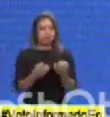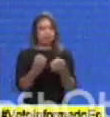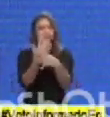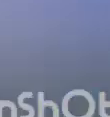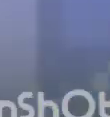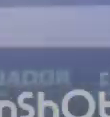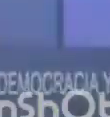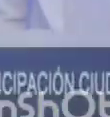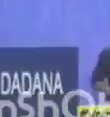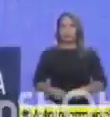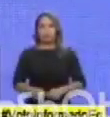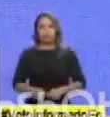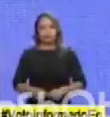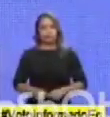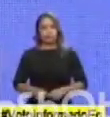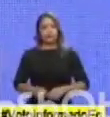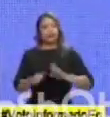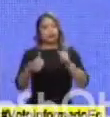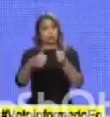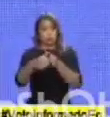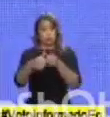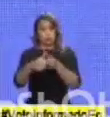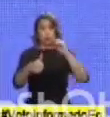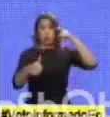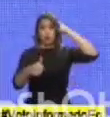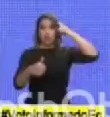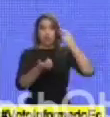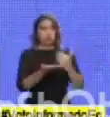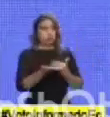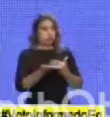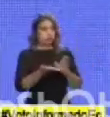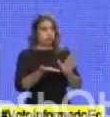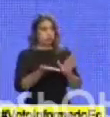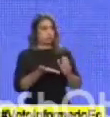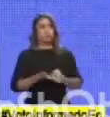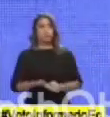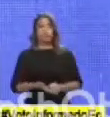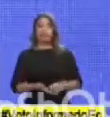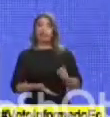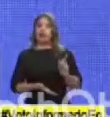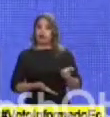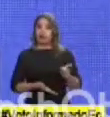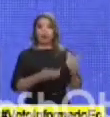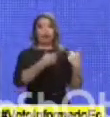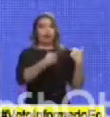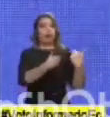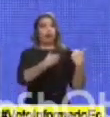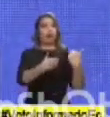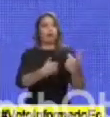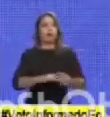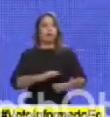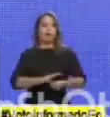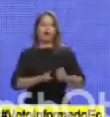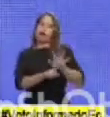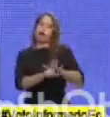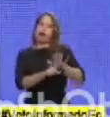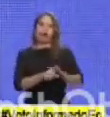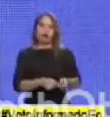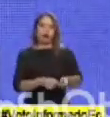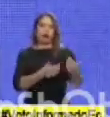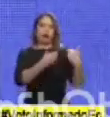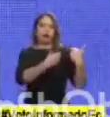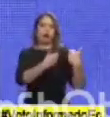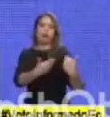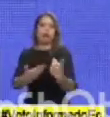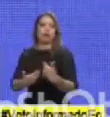ecuatoriana primero que se vaya este gobierno que es el que tiene repartida las instituciones y llenas de corrupción segundo ustedes